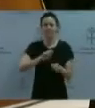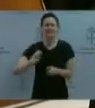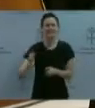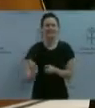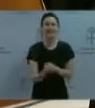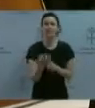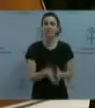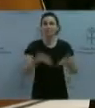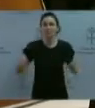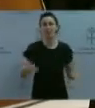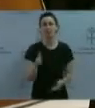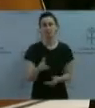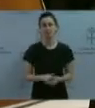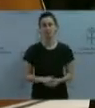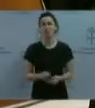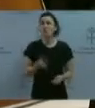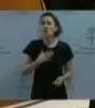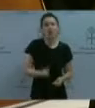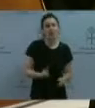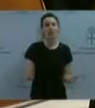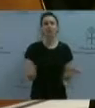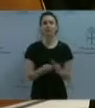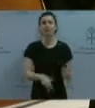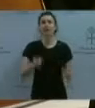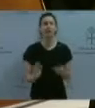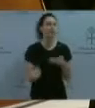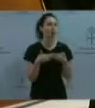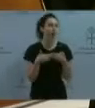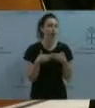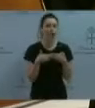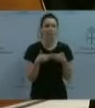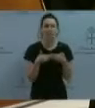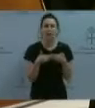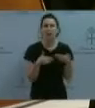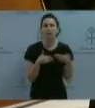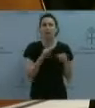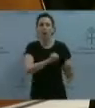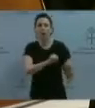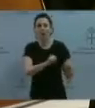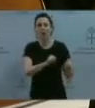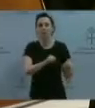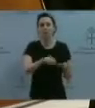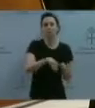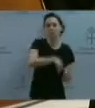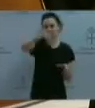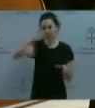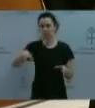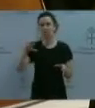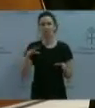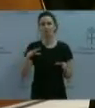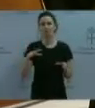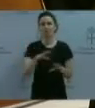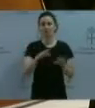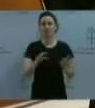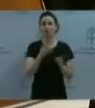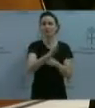una Xunta General cerrada, intolerante, excluyente, uniformadora, que recorte derechos. La sociedad